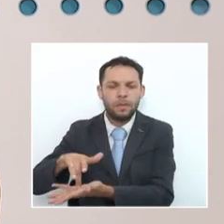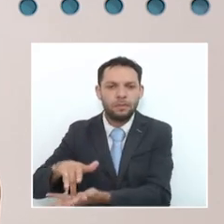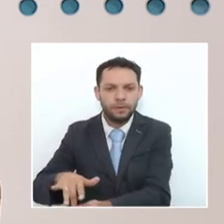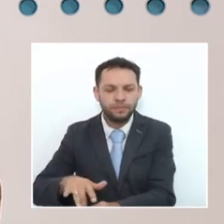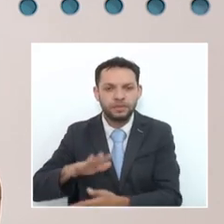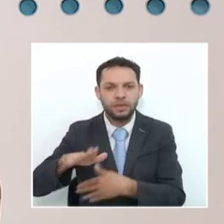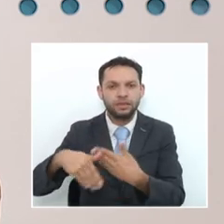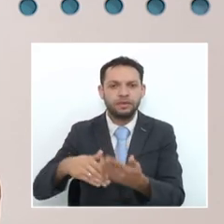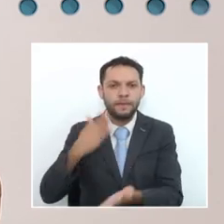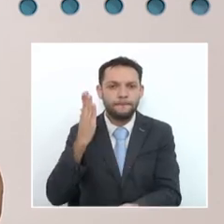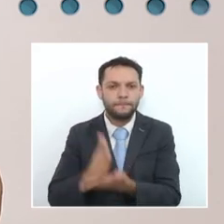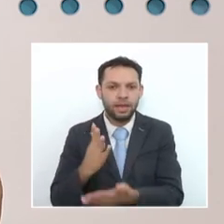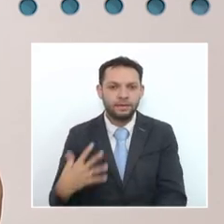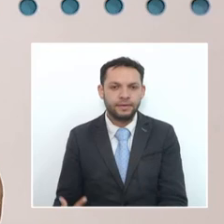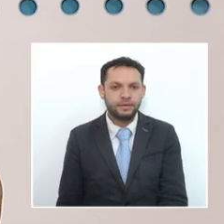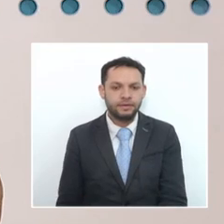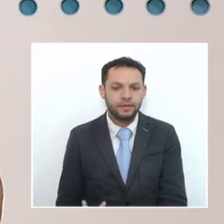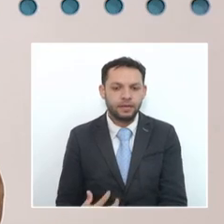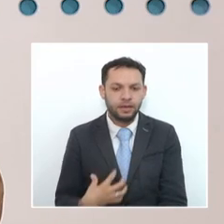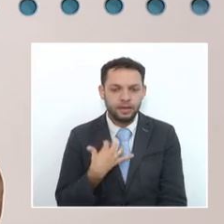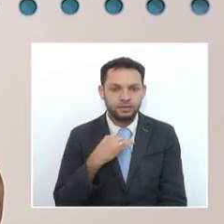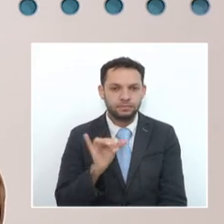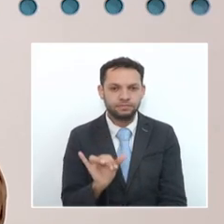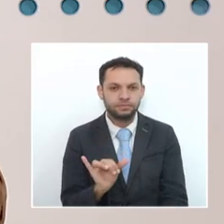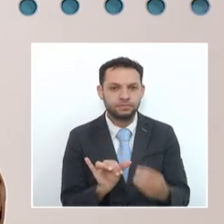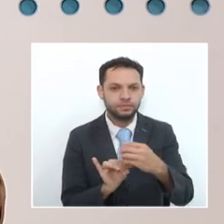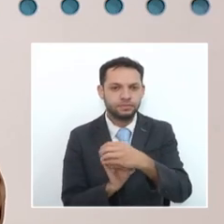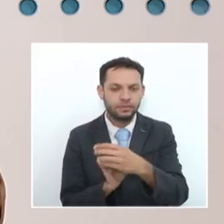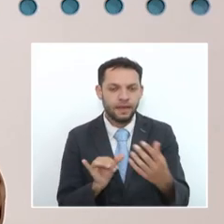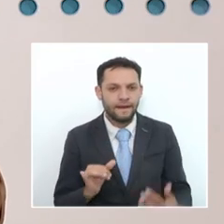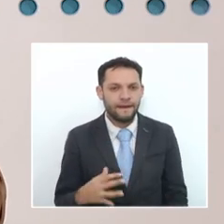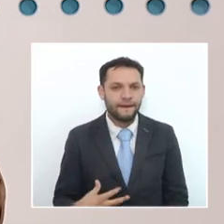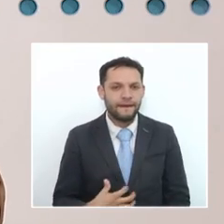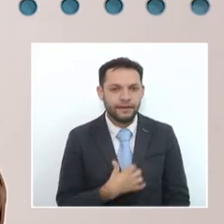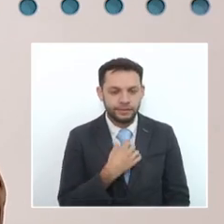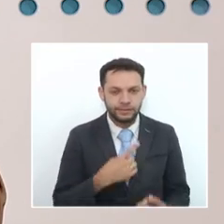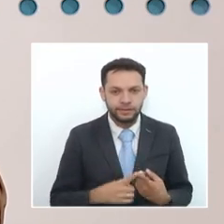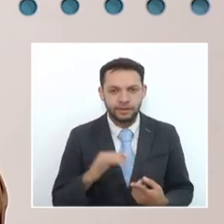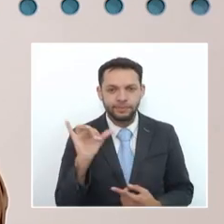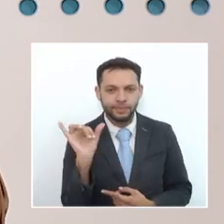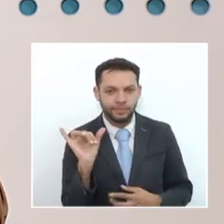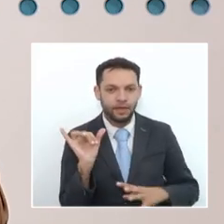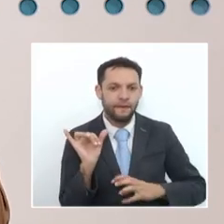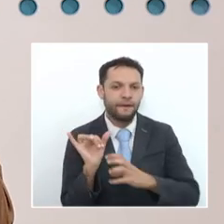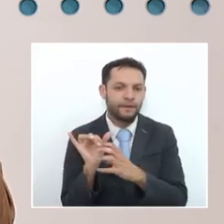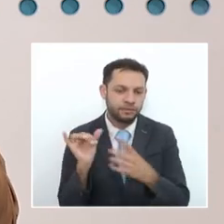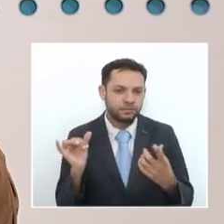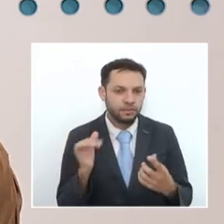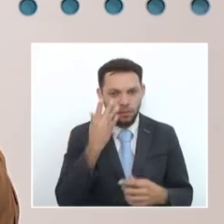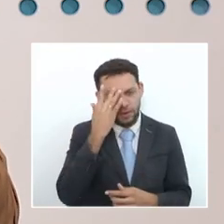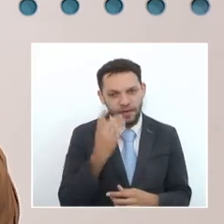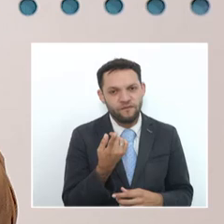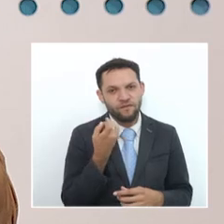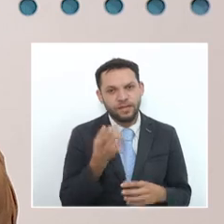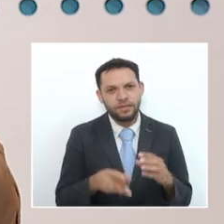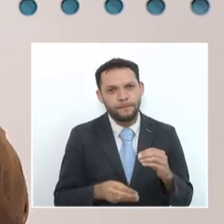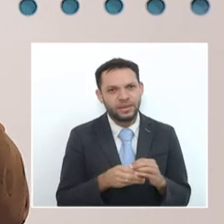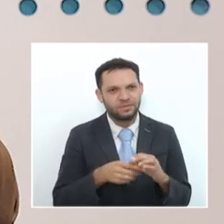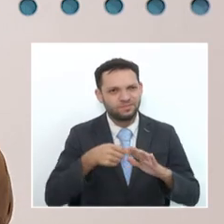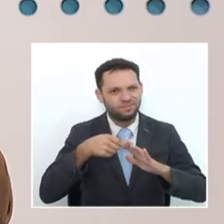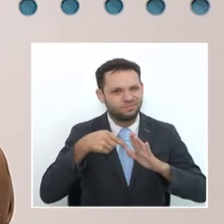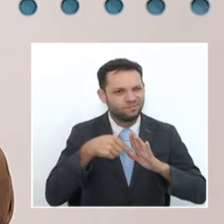Y se mueren de cánceres en los ovarios, en el útero, porque el examen fue incompleto. Una